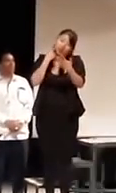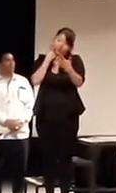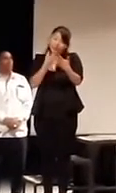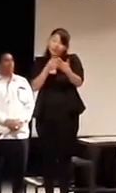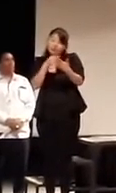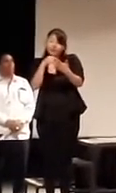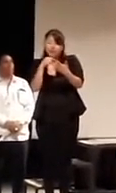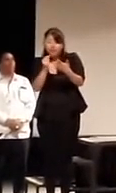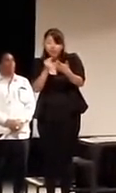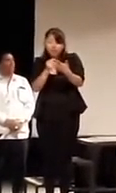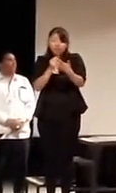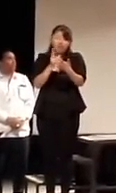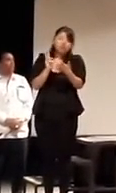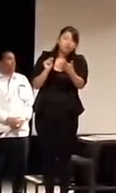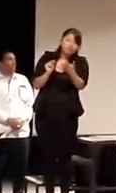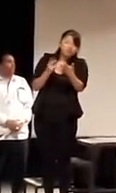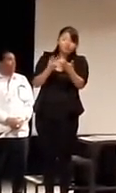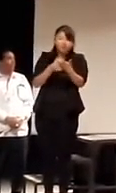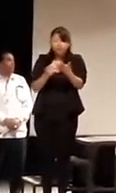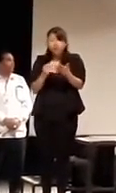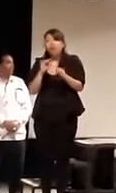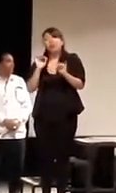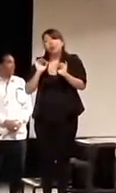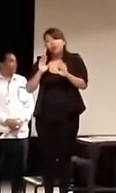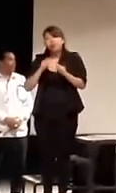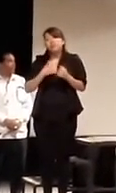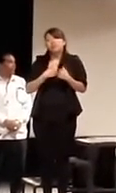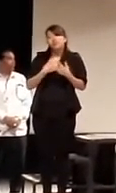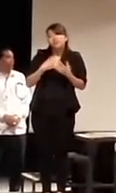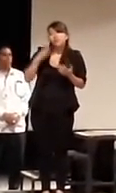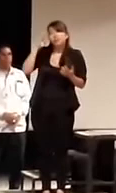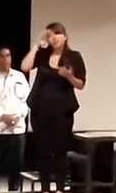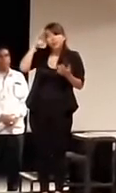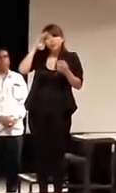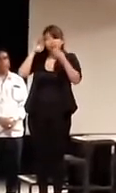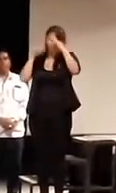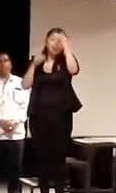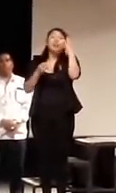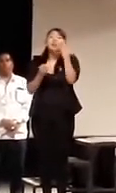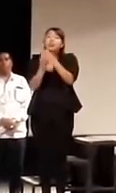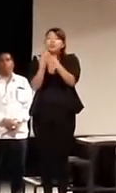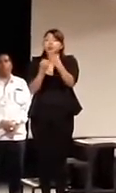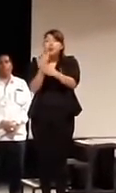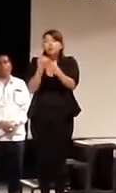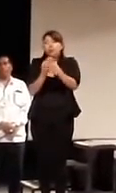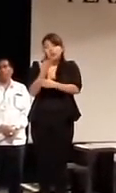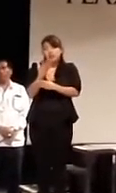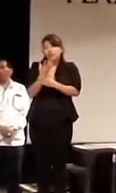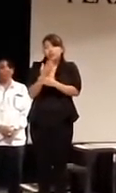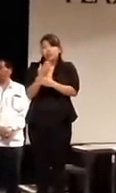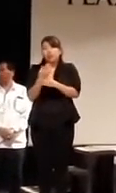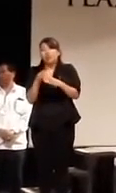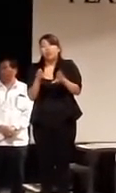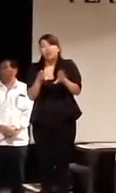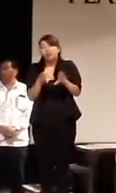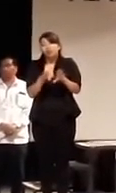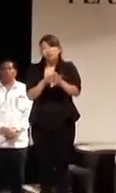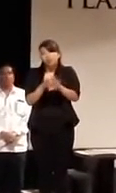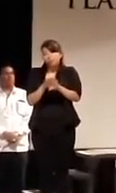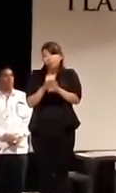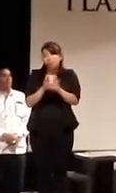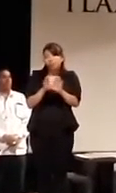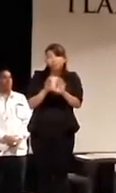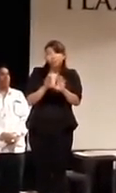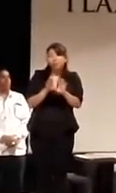ideas pedagógicas hace pensar que hay nuevas perspectivas en la educación, lugares comunes que se encuentran